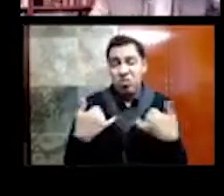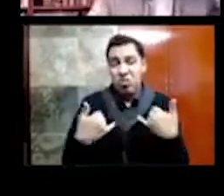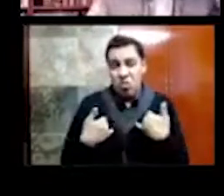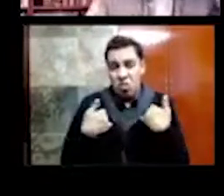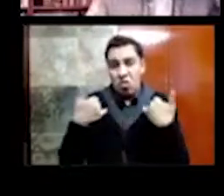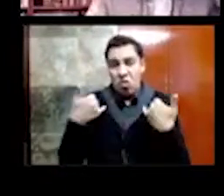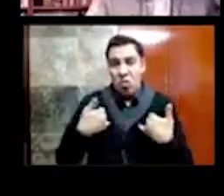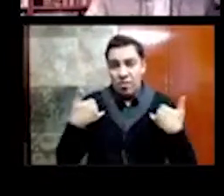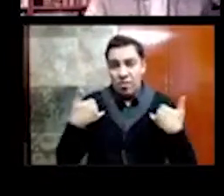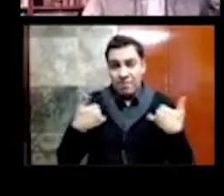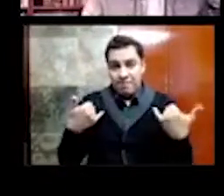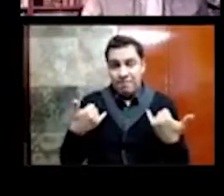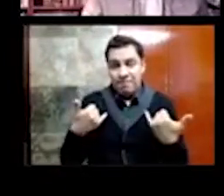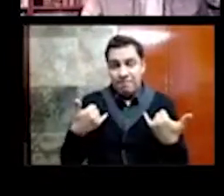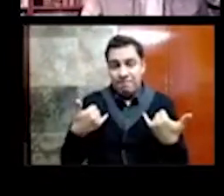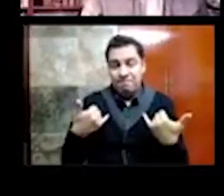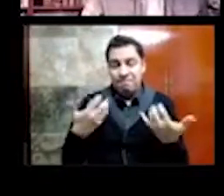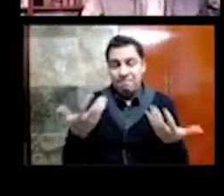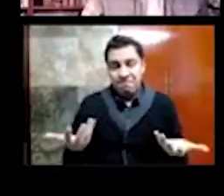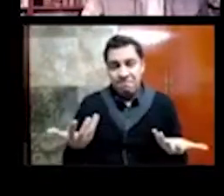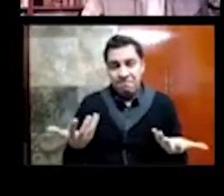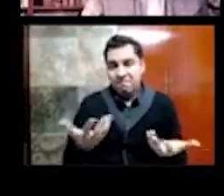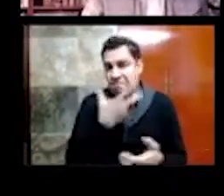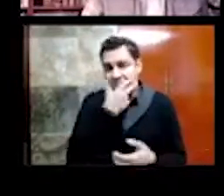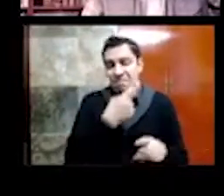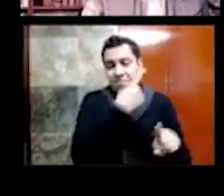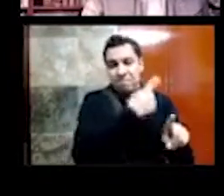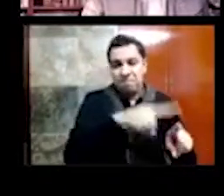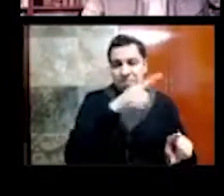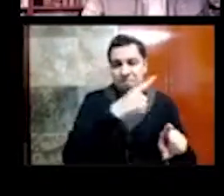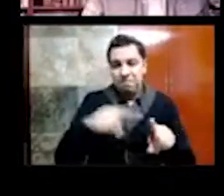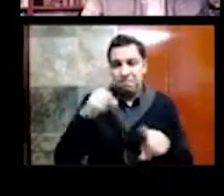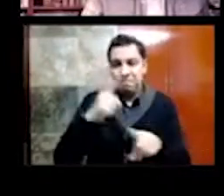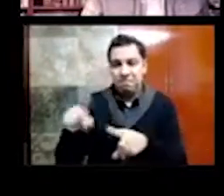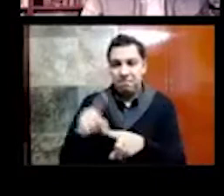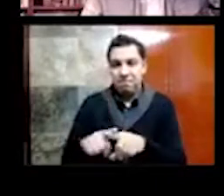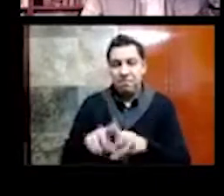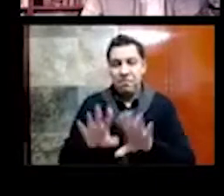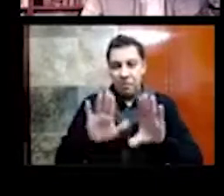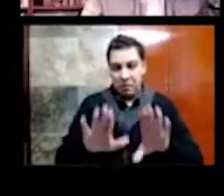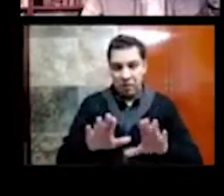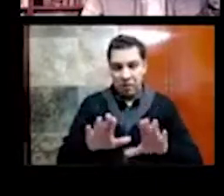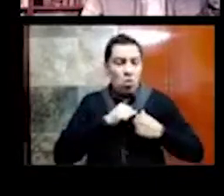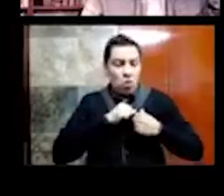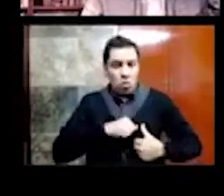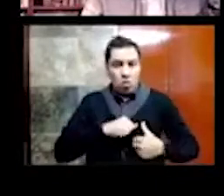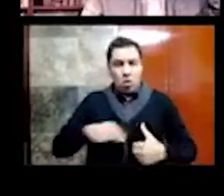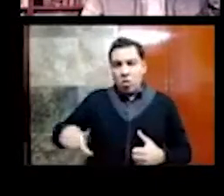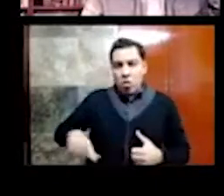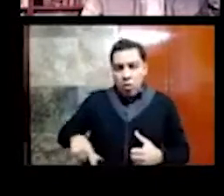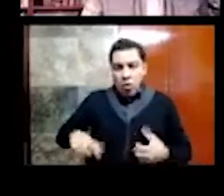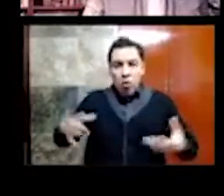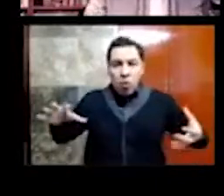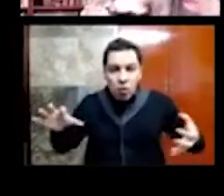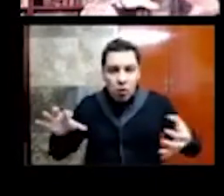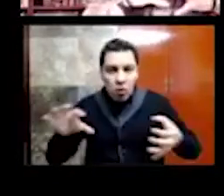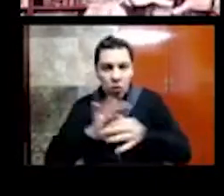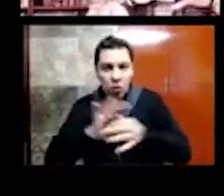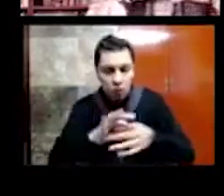ser más que venerable huehuetlatoa, ¿no? Y el Tlatelolca entabla más bien, siendo